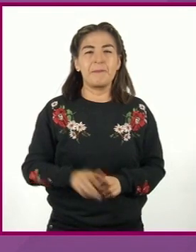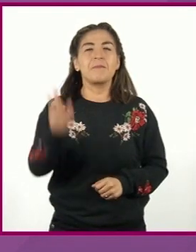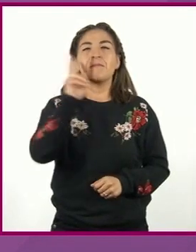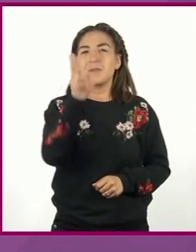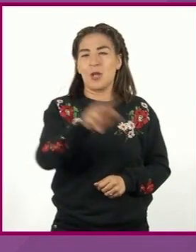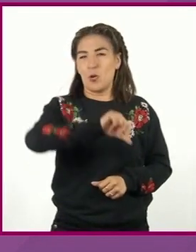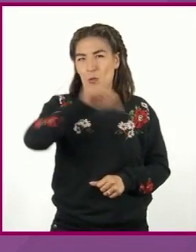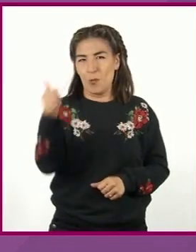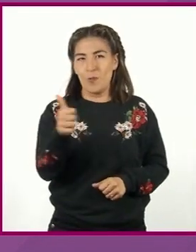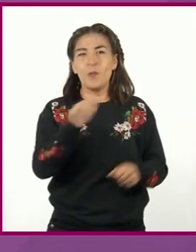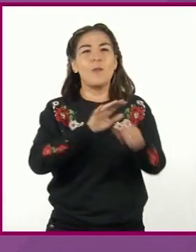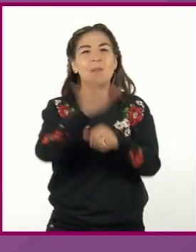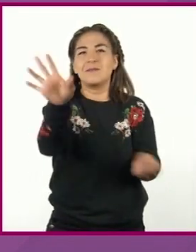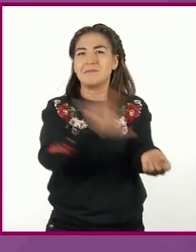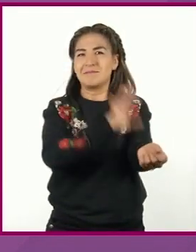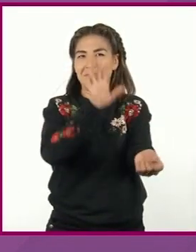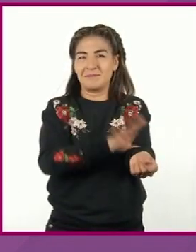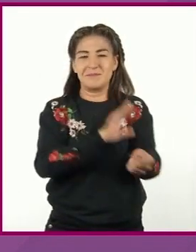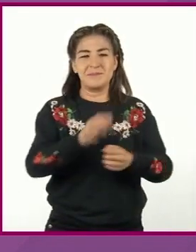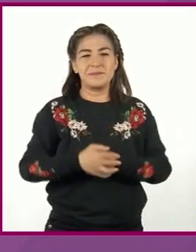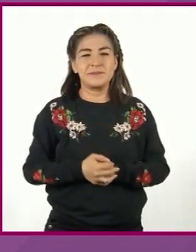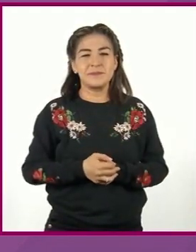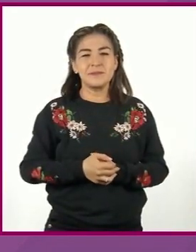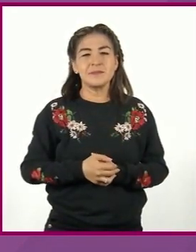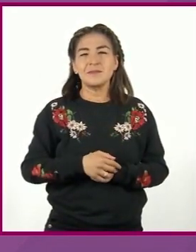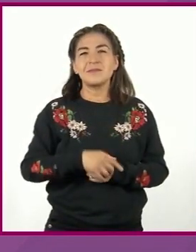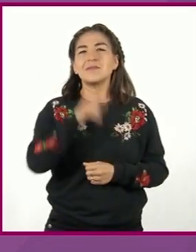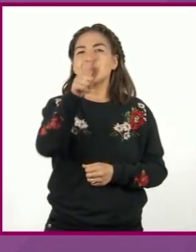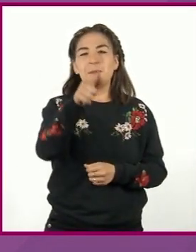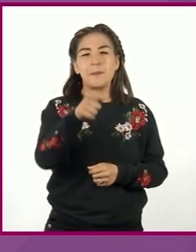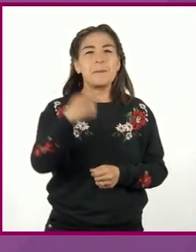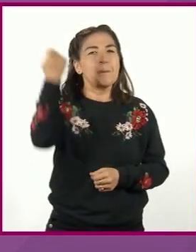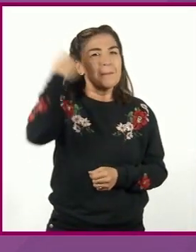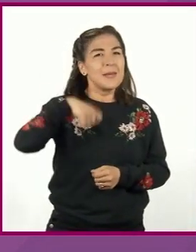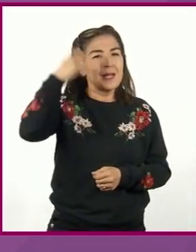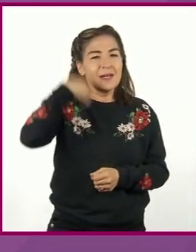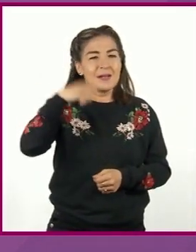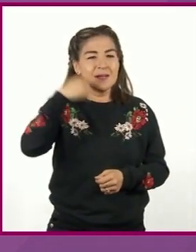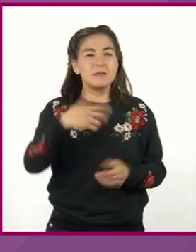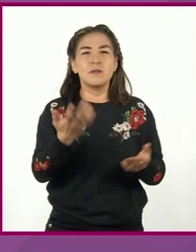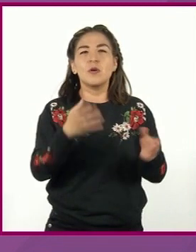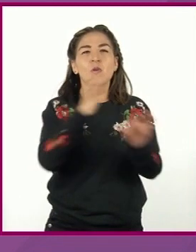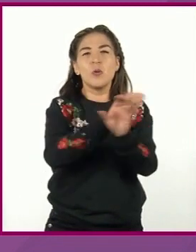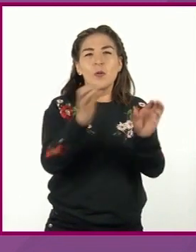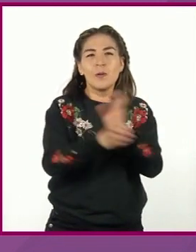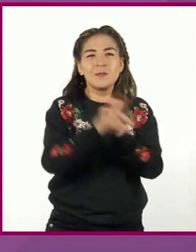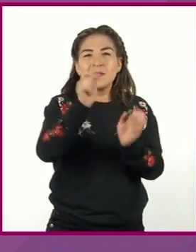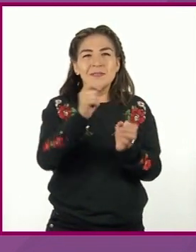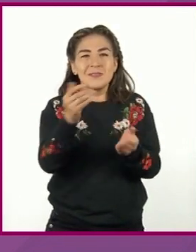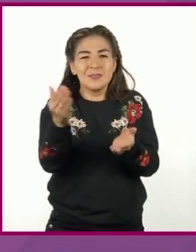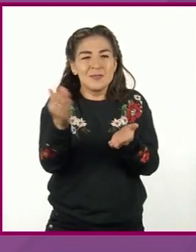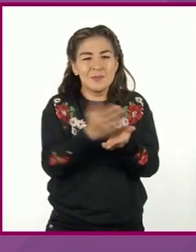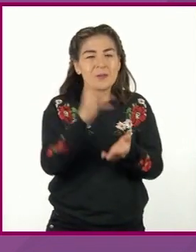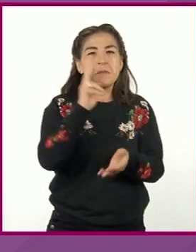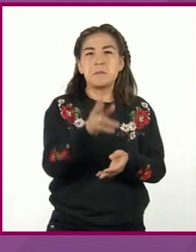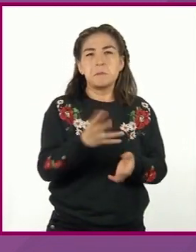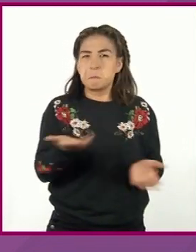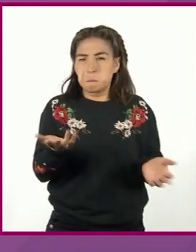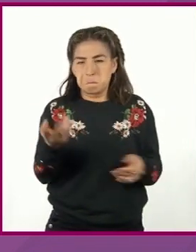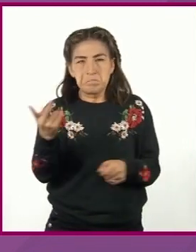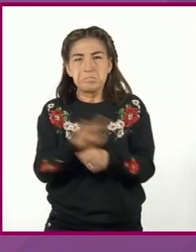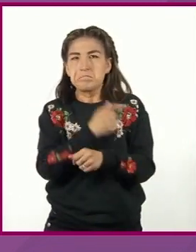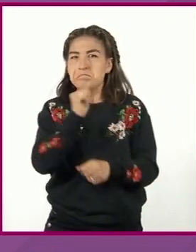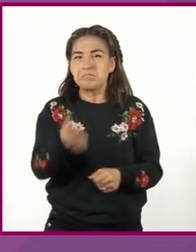Veamos otro fenómeno eléctrico. Si acercamos un peine de plástico a objetos pequeños, podemos observar que nada